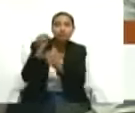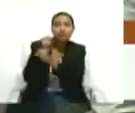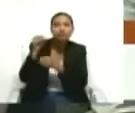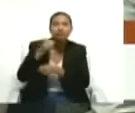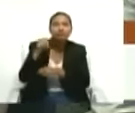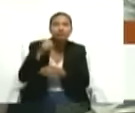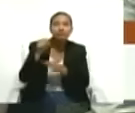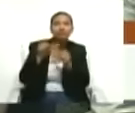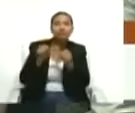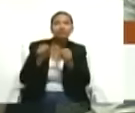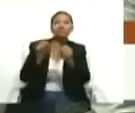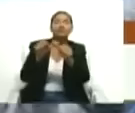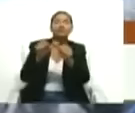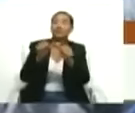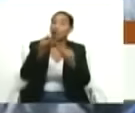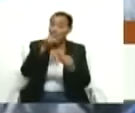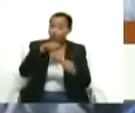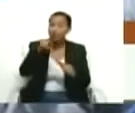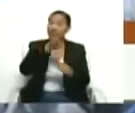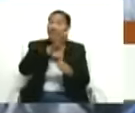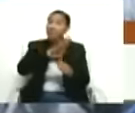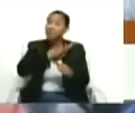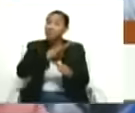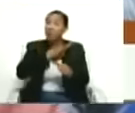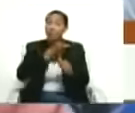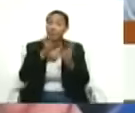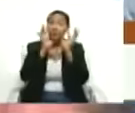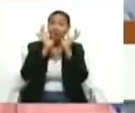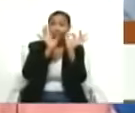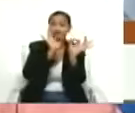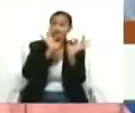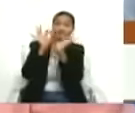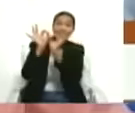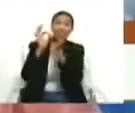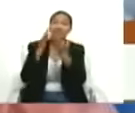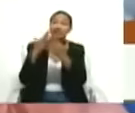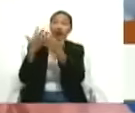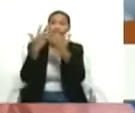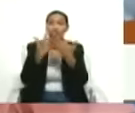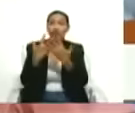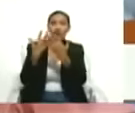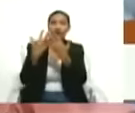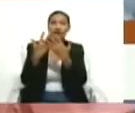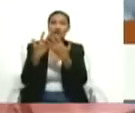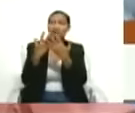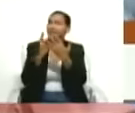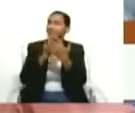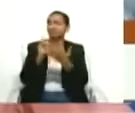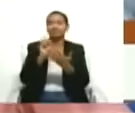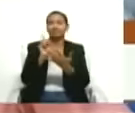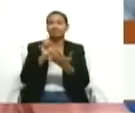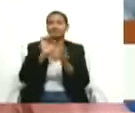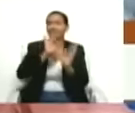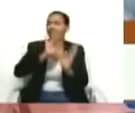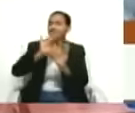ver con sus propios ojos de lo que esa clase, yo no la llamo política, sino